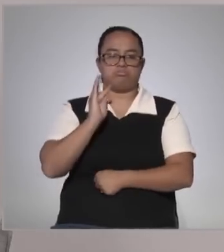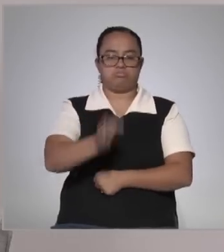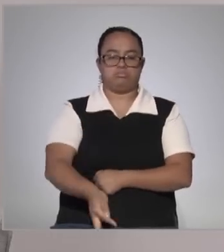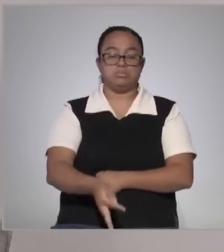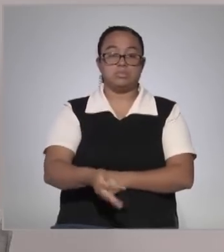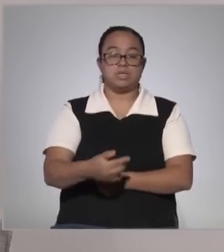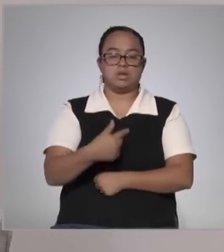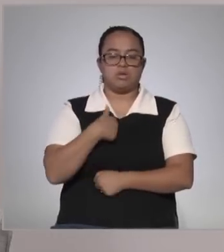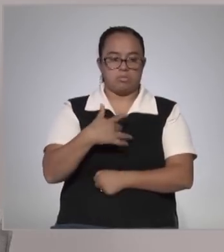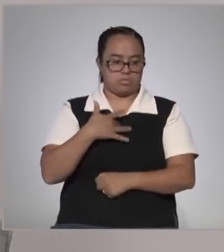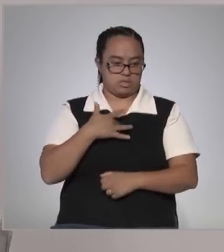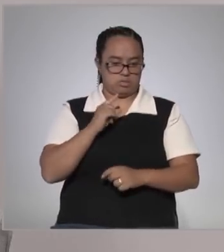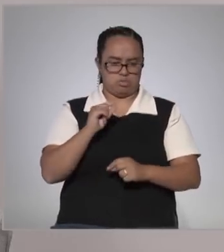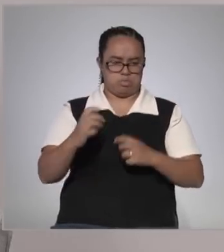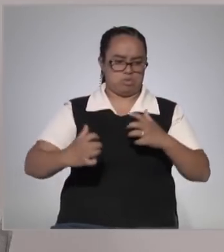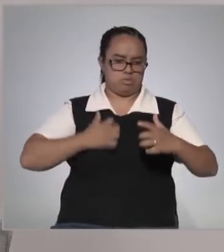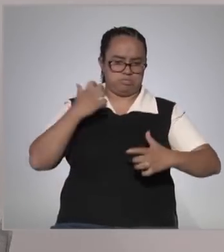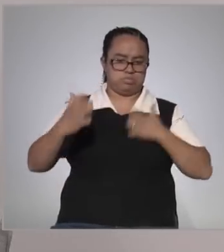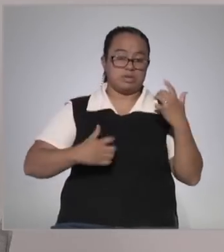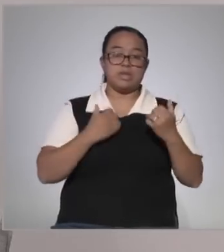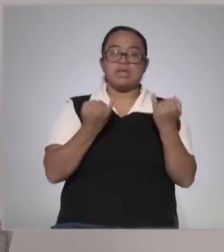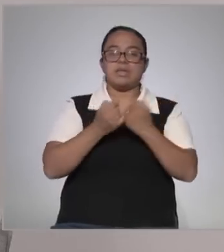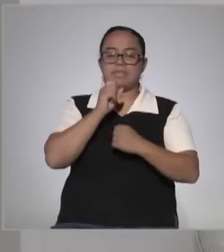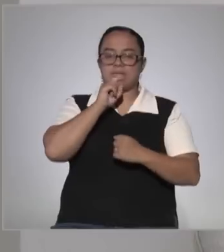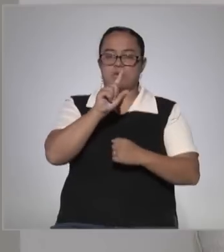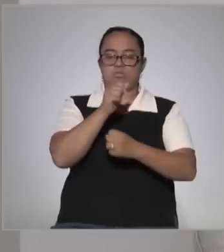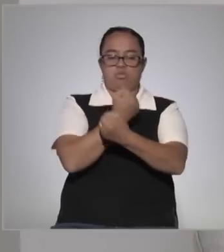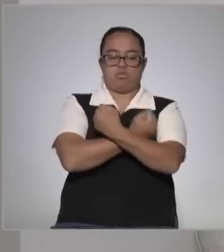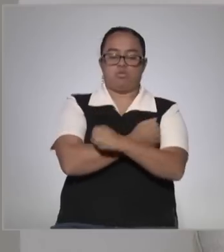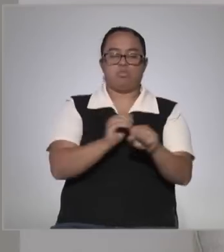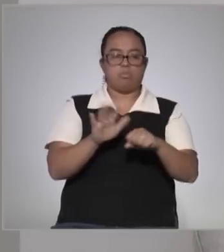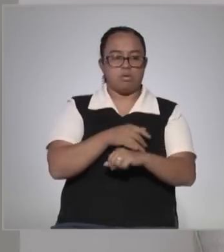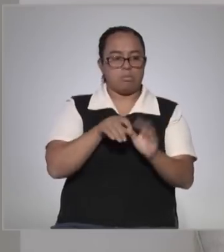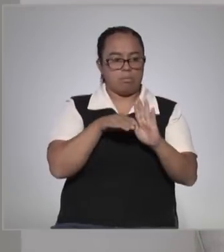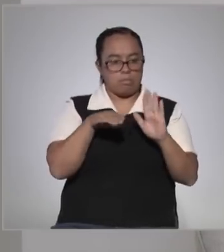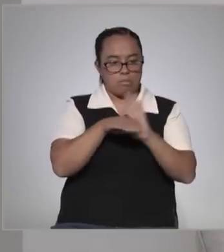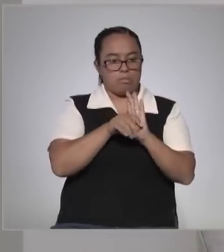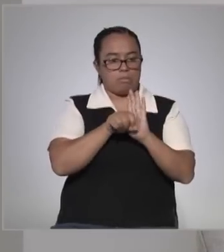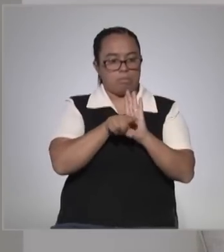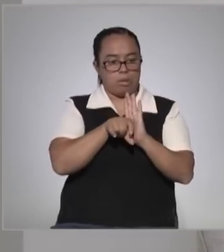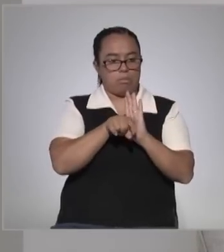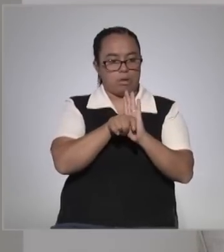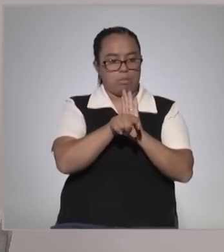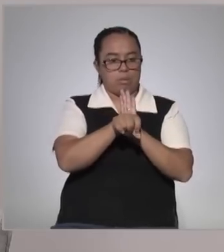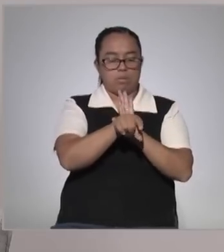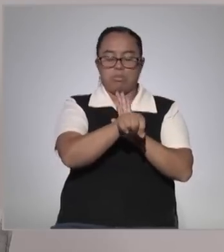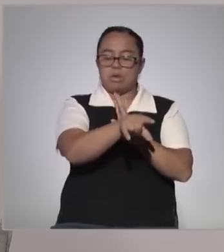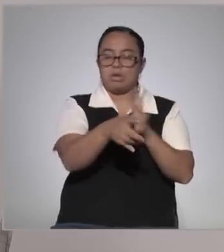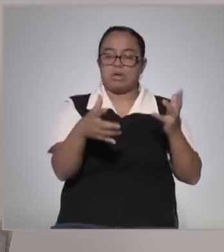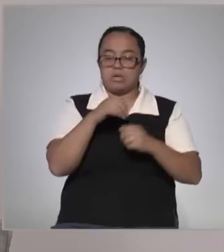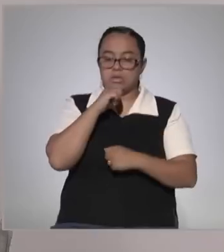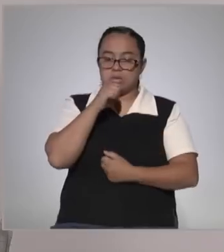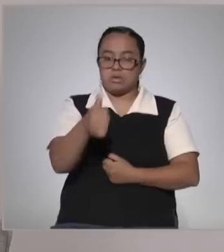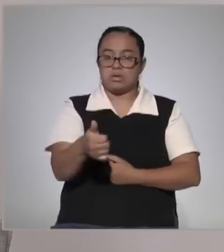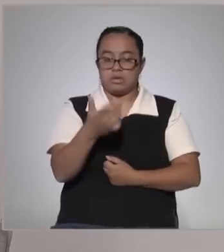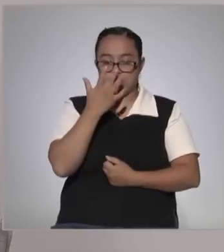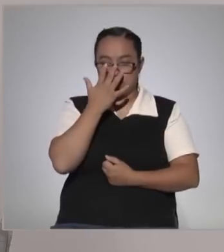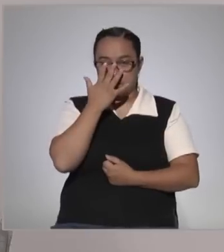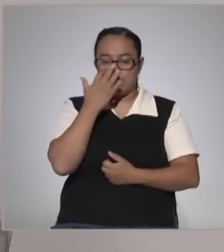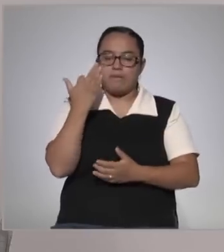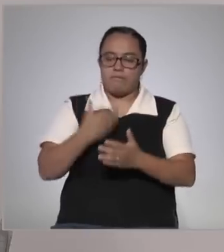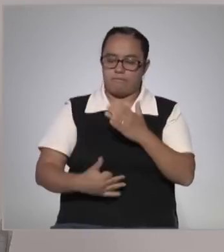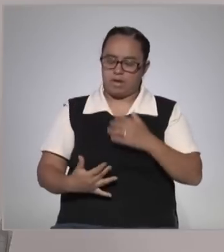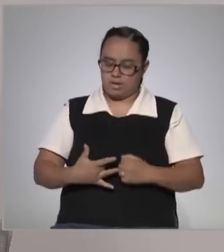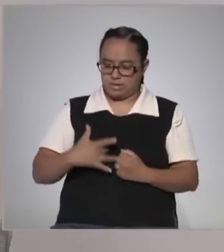lo decía, desesperado y aburrido por sentirse estancado tanto personalmente, que responde a no reflexionamos